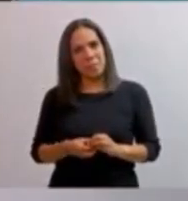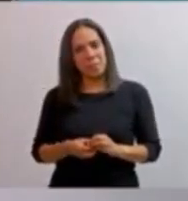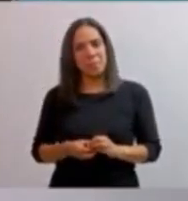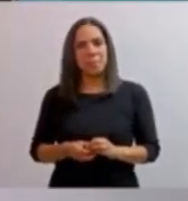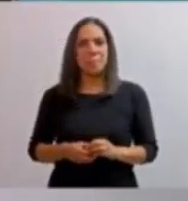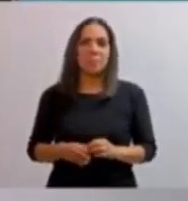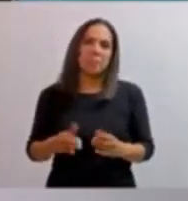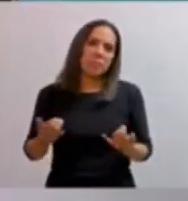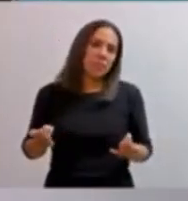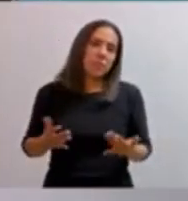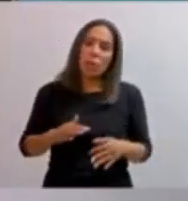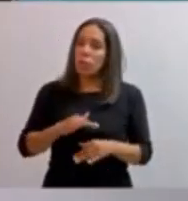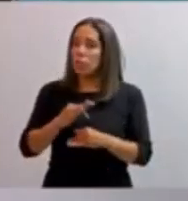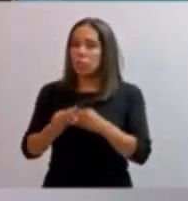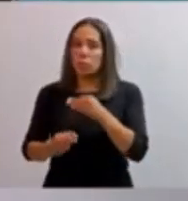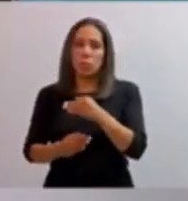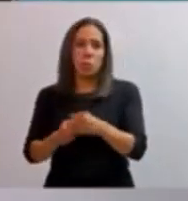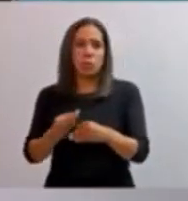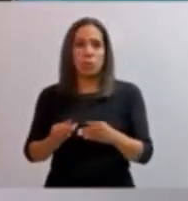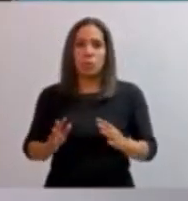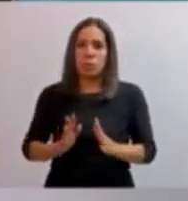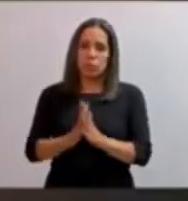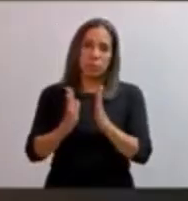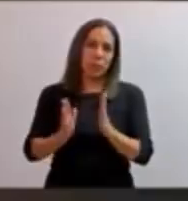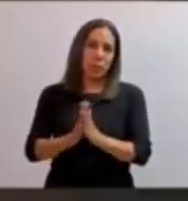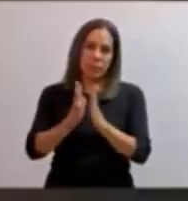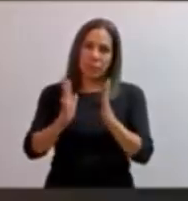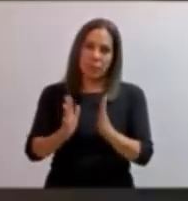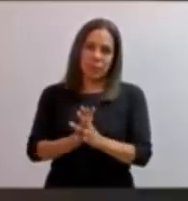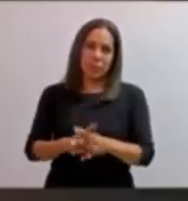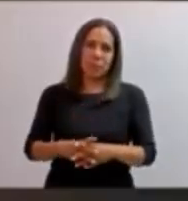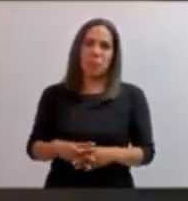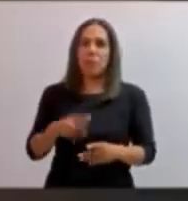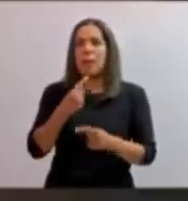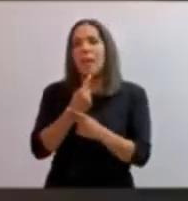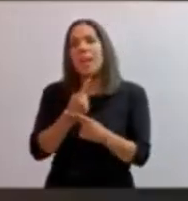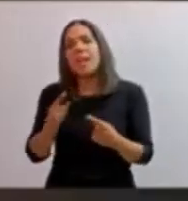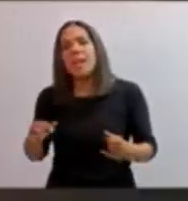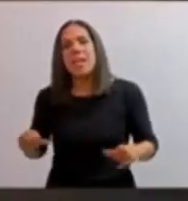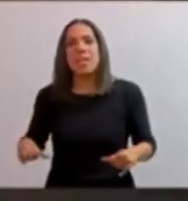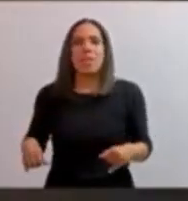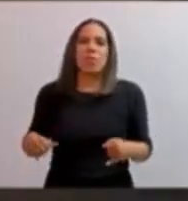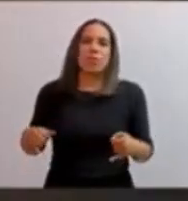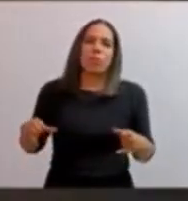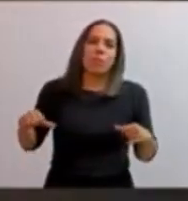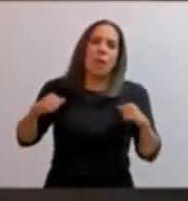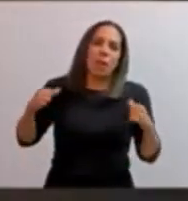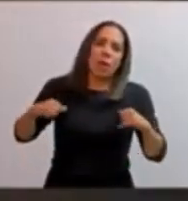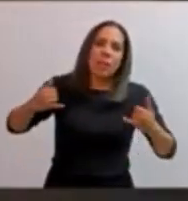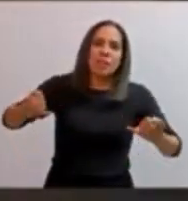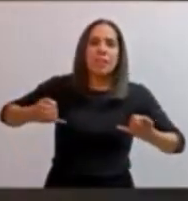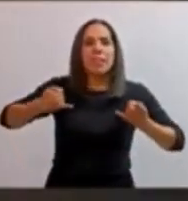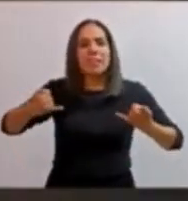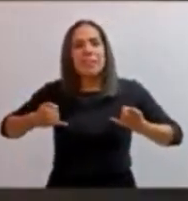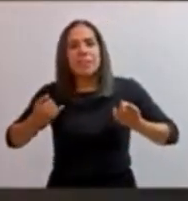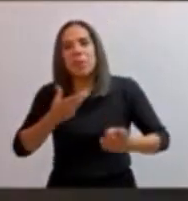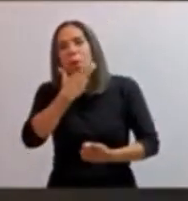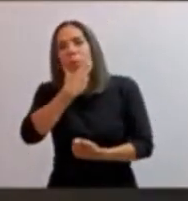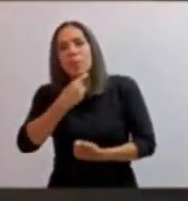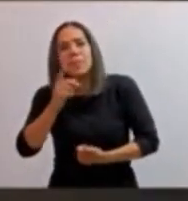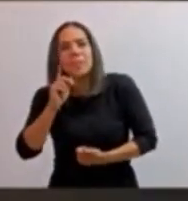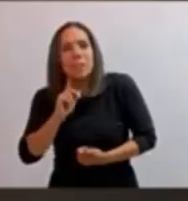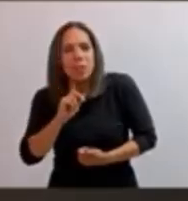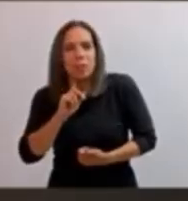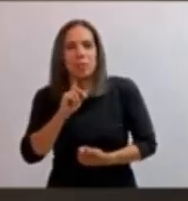niñas, los jóvenes, etcétera. Entonces me parece muy relevante estos procesos que viven, y